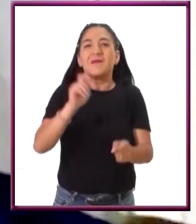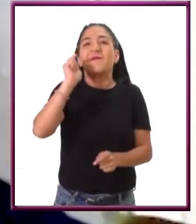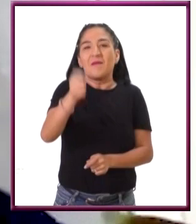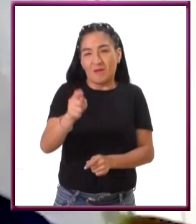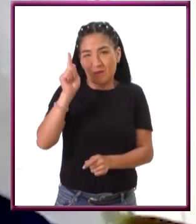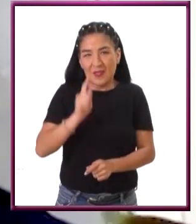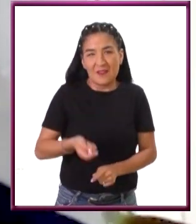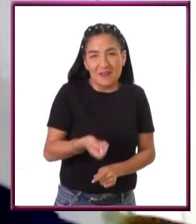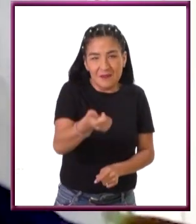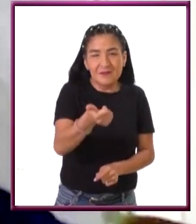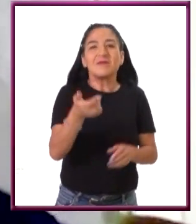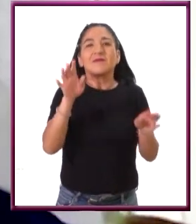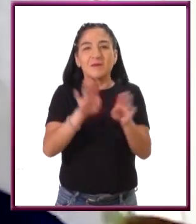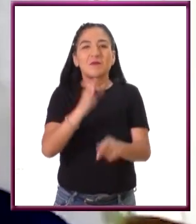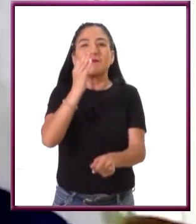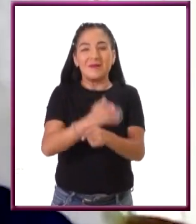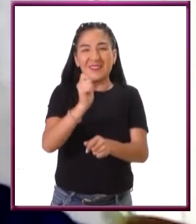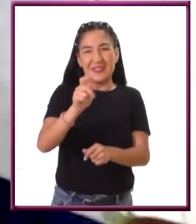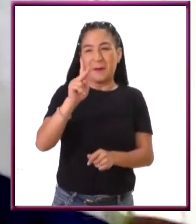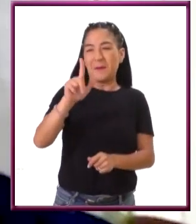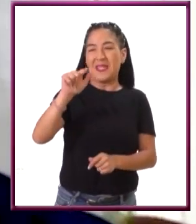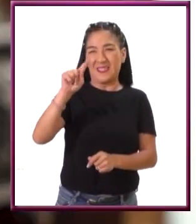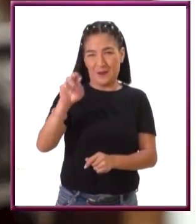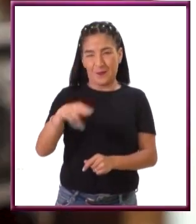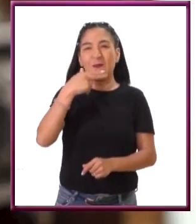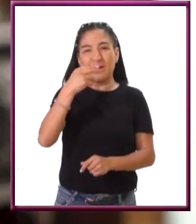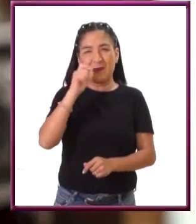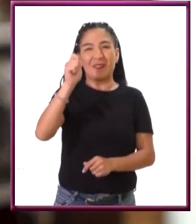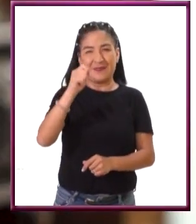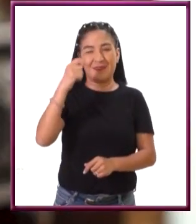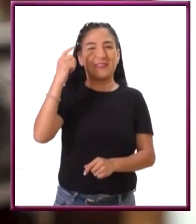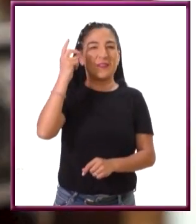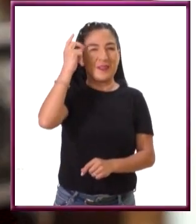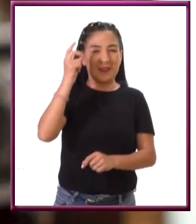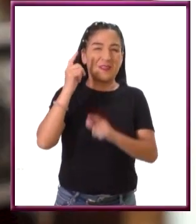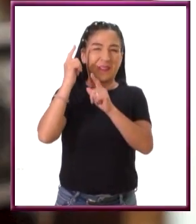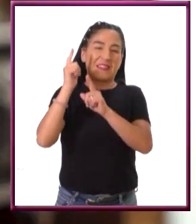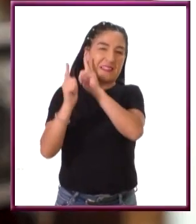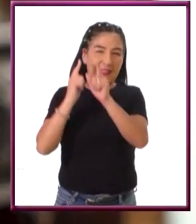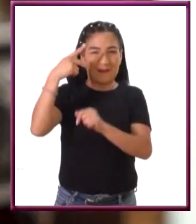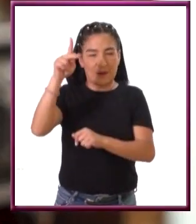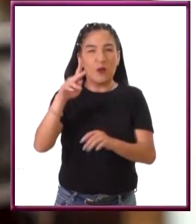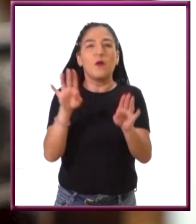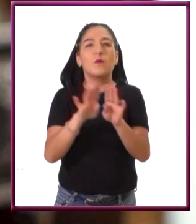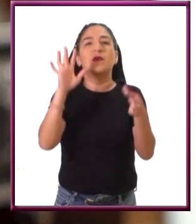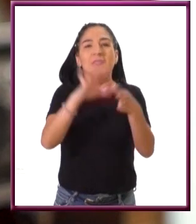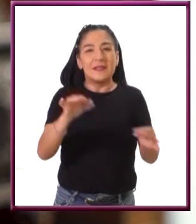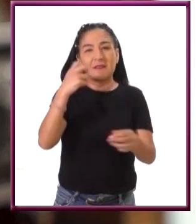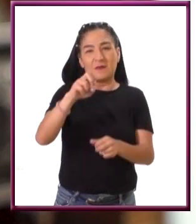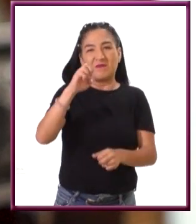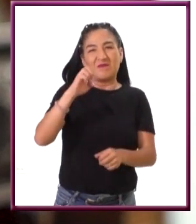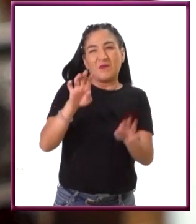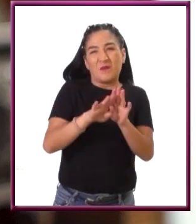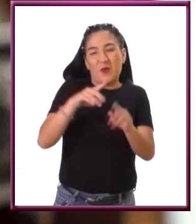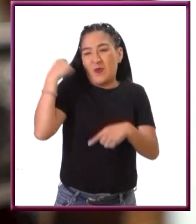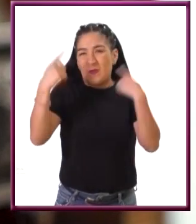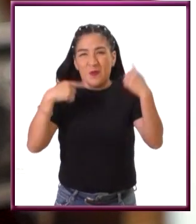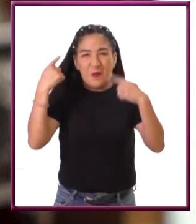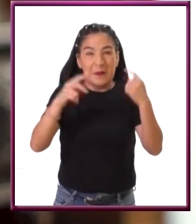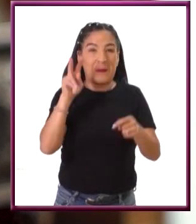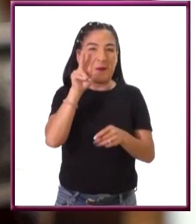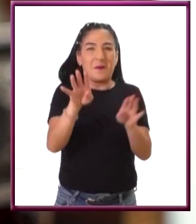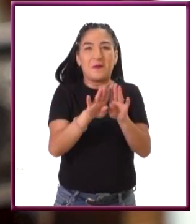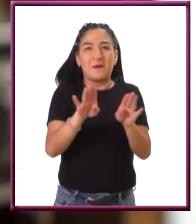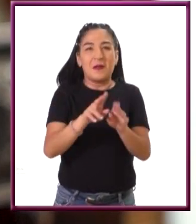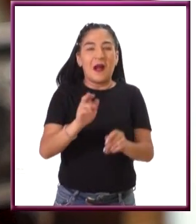hemos dado a las mujeres, ¿no? Y tiene que ver con lo que decía Platón. Platón, para él, este arrebato de la musa era como una especie de locura.